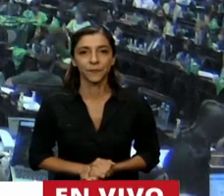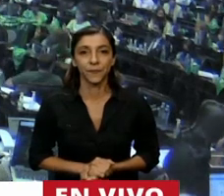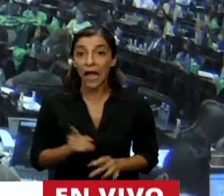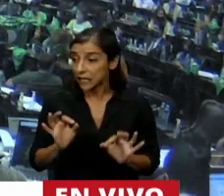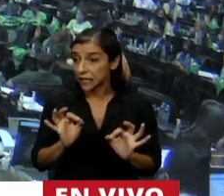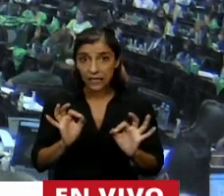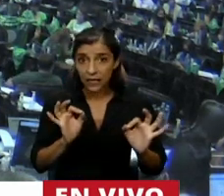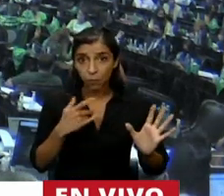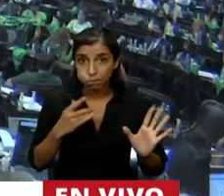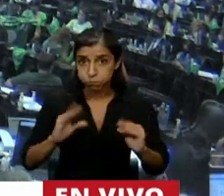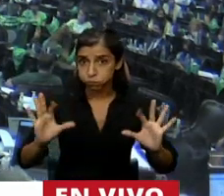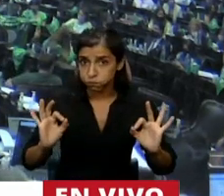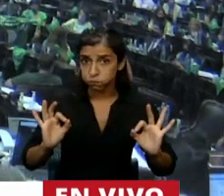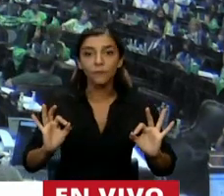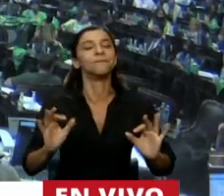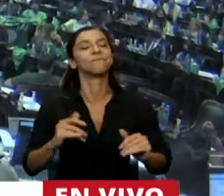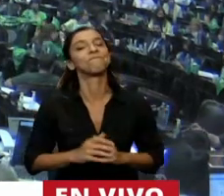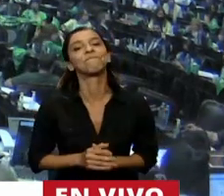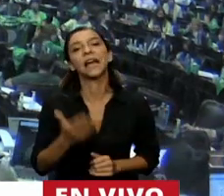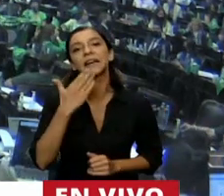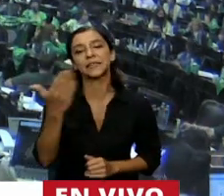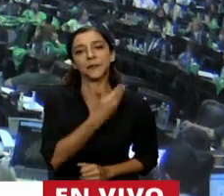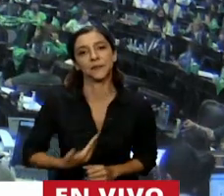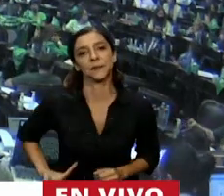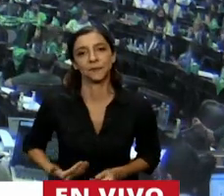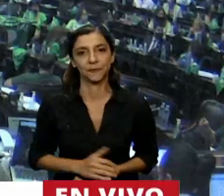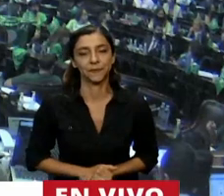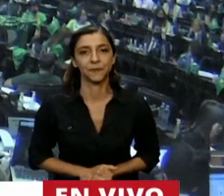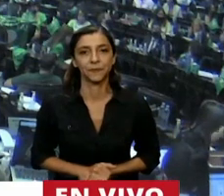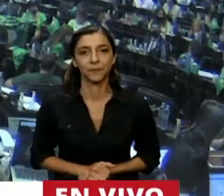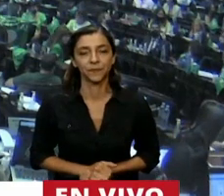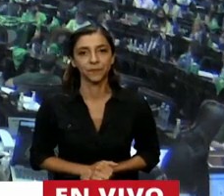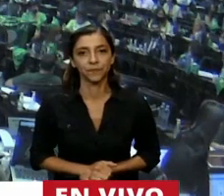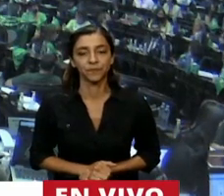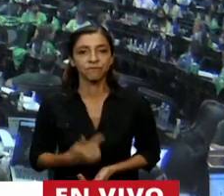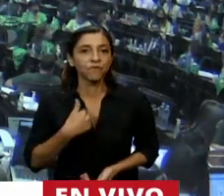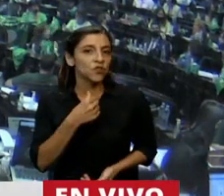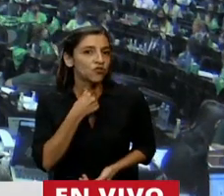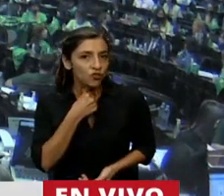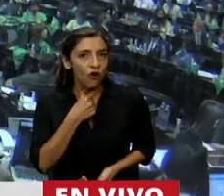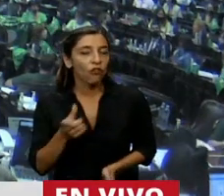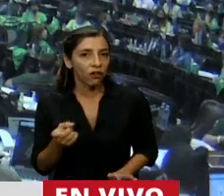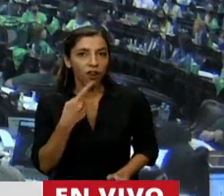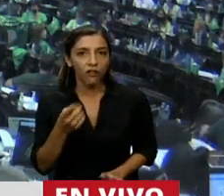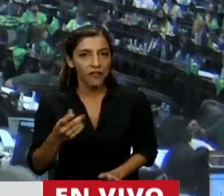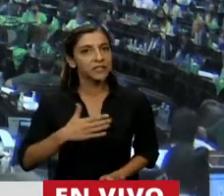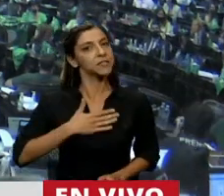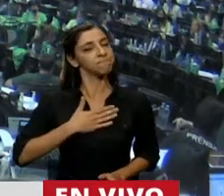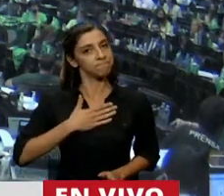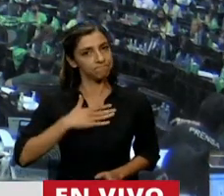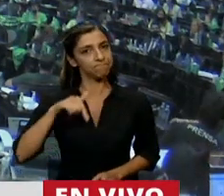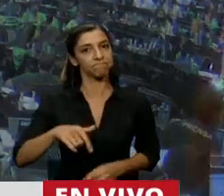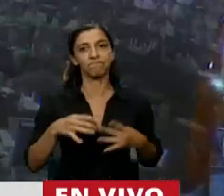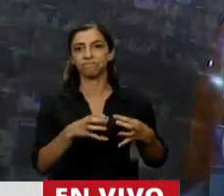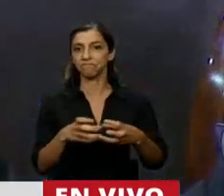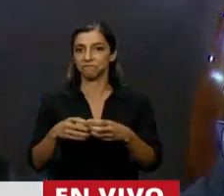Ahí está, prendió. Gracias, señor presidente. Bueno, yo quiero celebrar que estemos